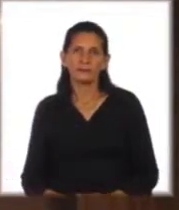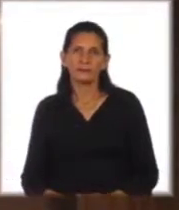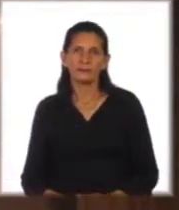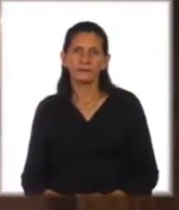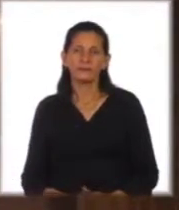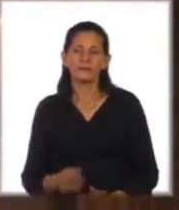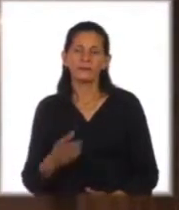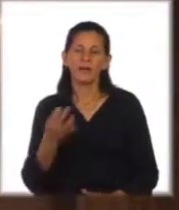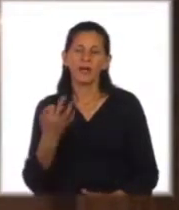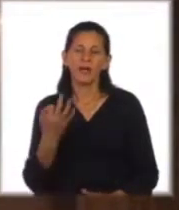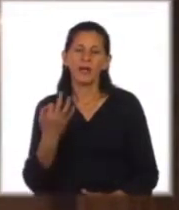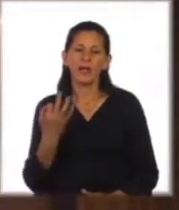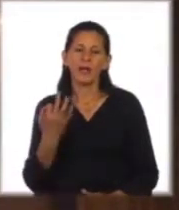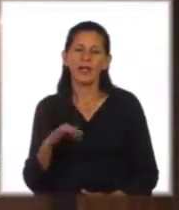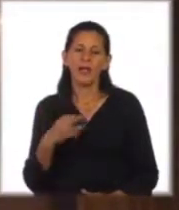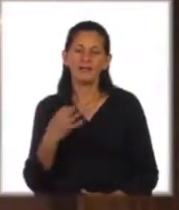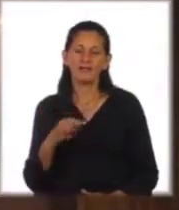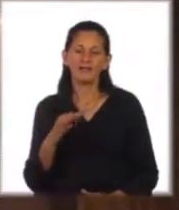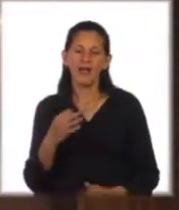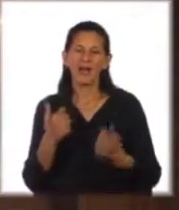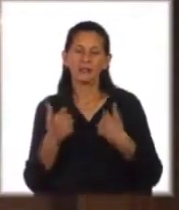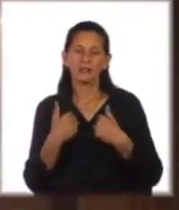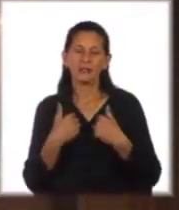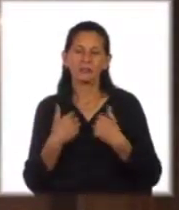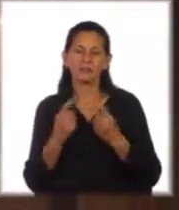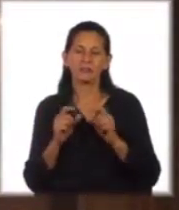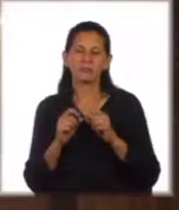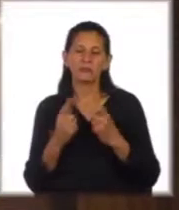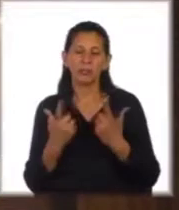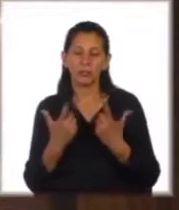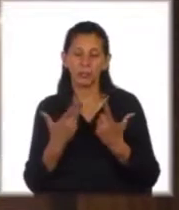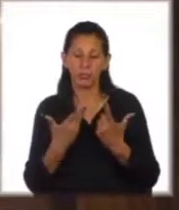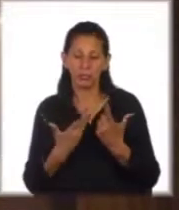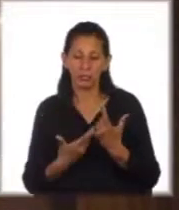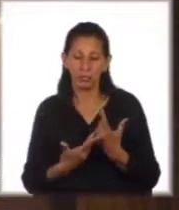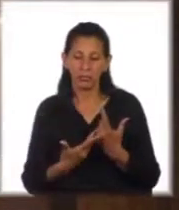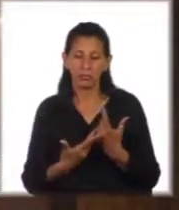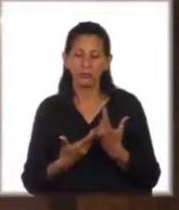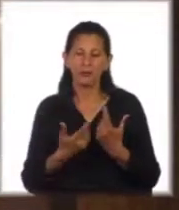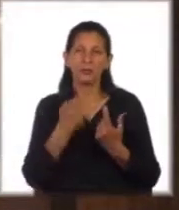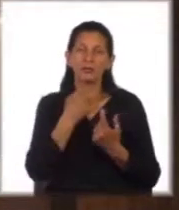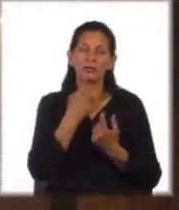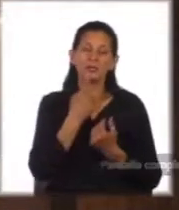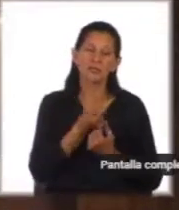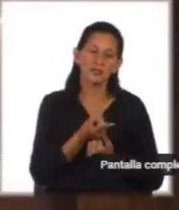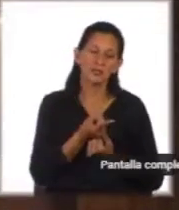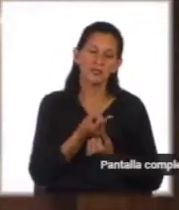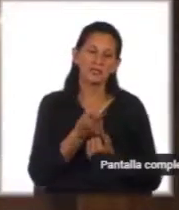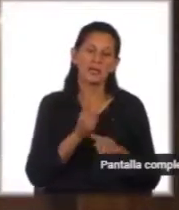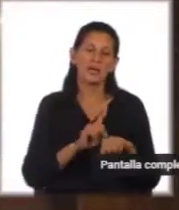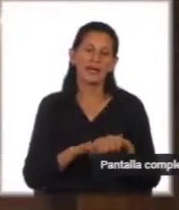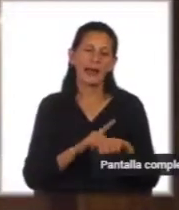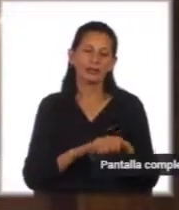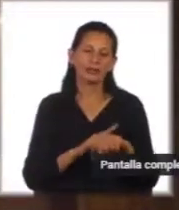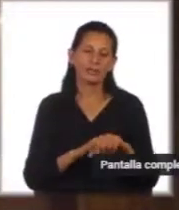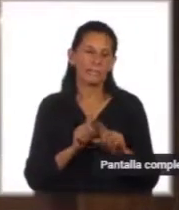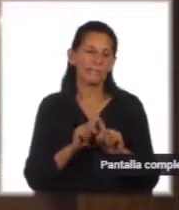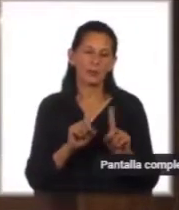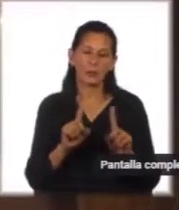La verdad no salgo de mi asombro, ¿no? Porque se dice y capaz que compartimos que los tiempos no fueron los